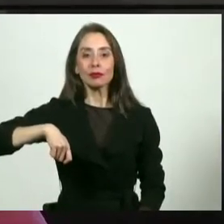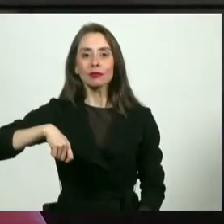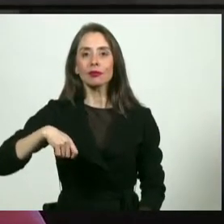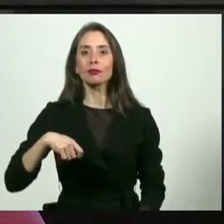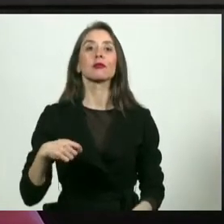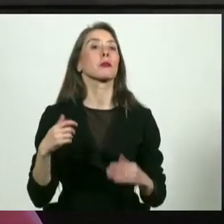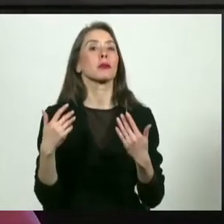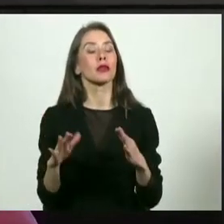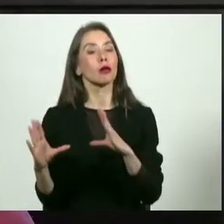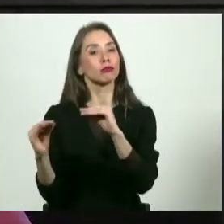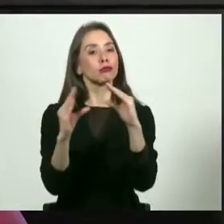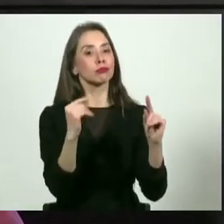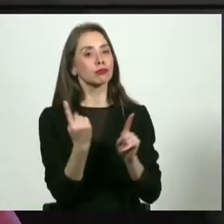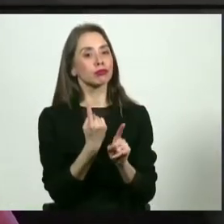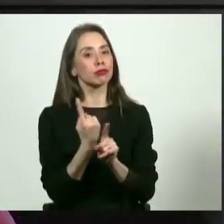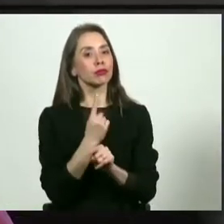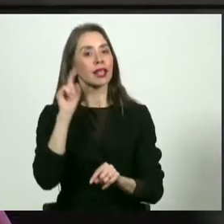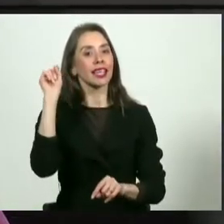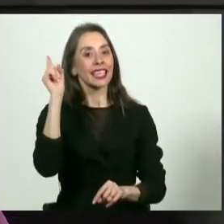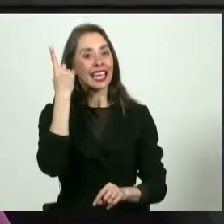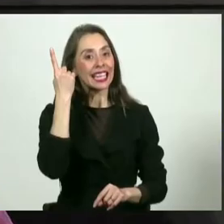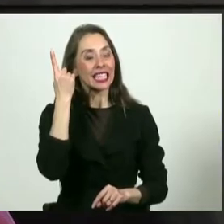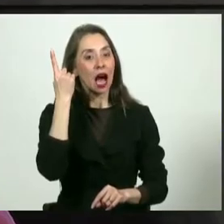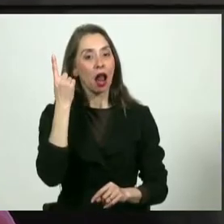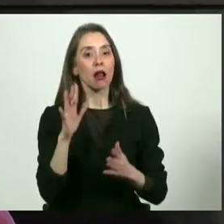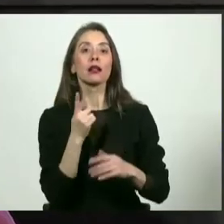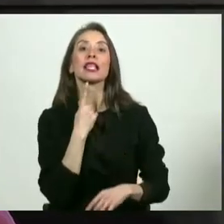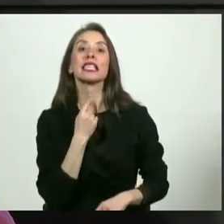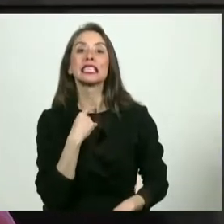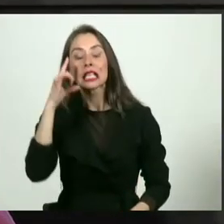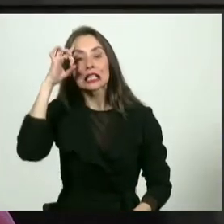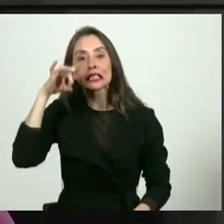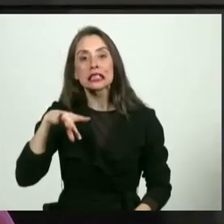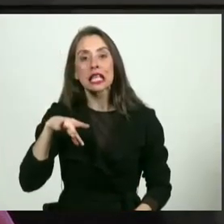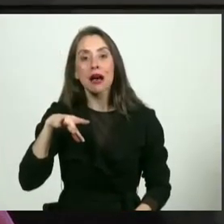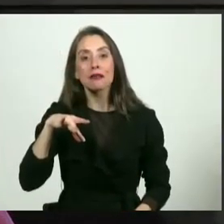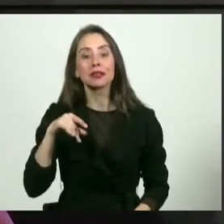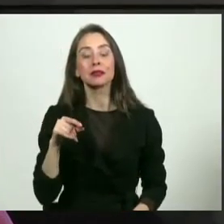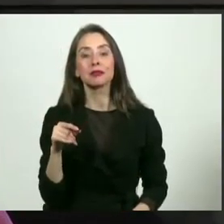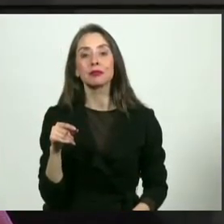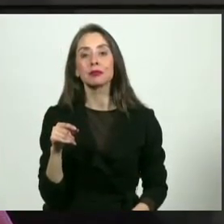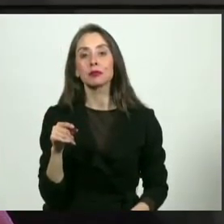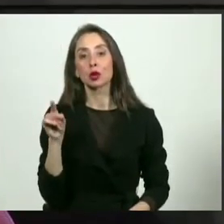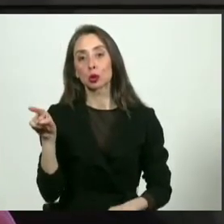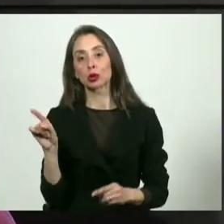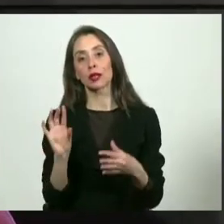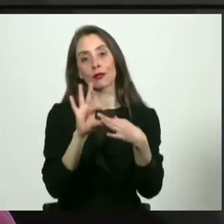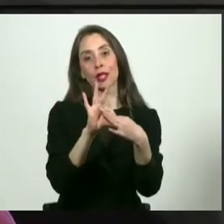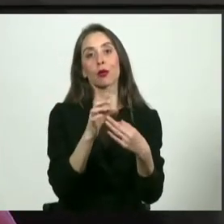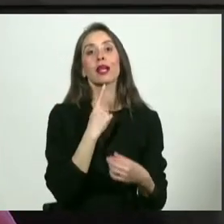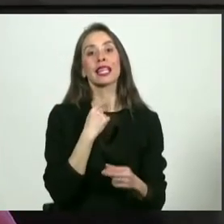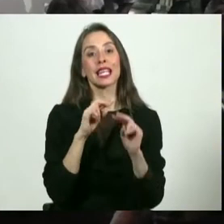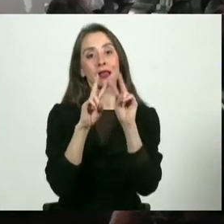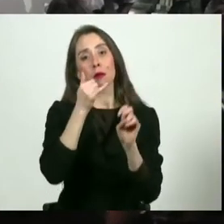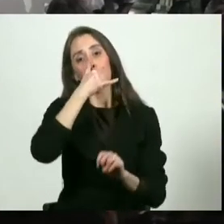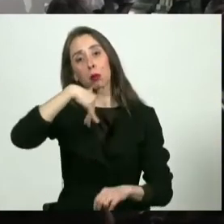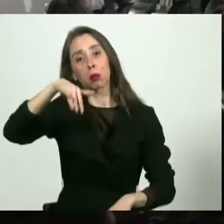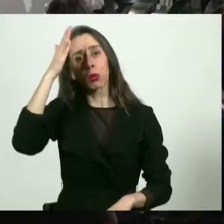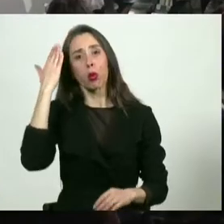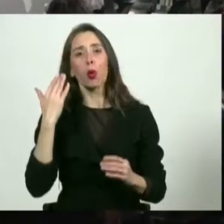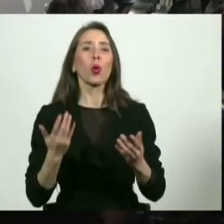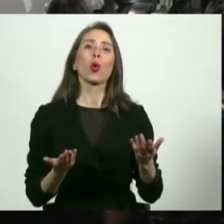como hemos estado hablando en términos generales, quizás sería interesante saber, dada su vinculación y su interés con el tema hace mucho tiempo,